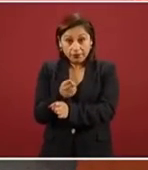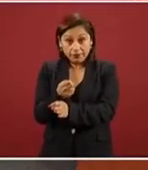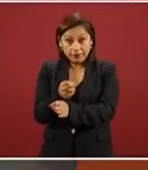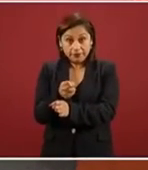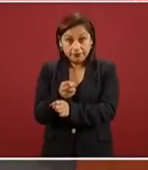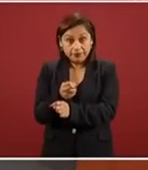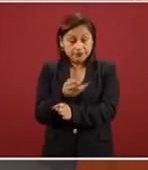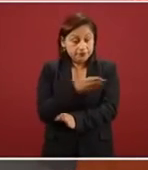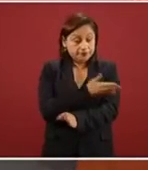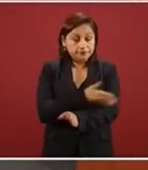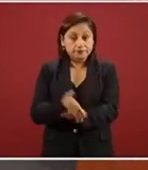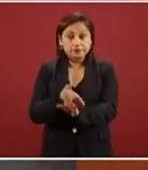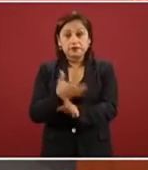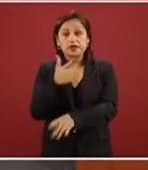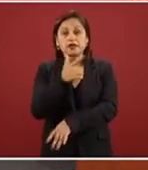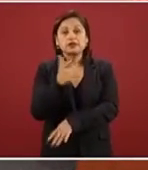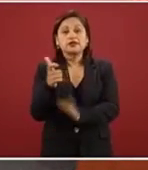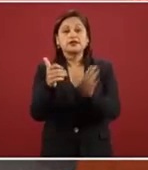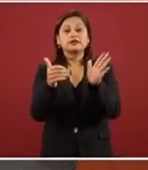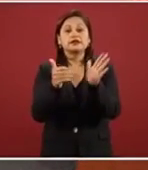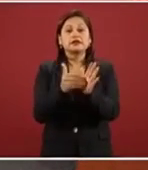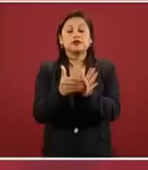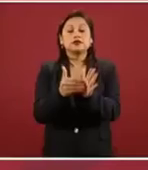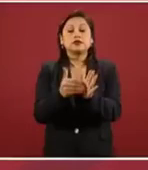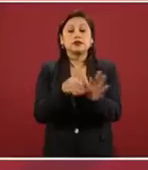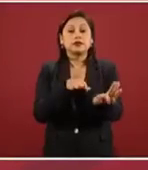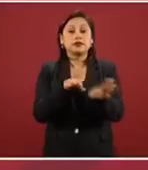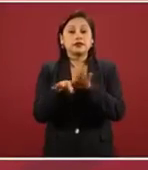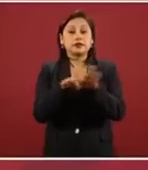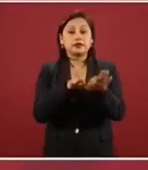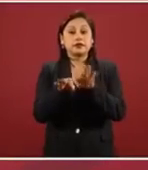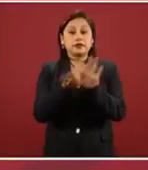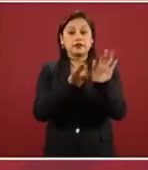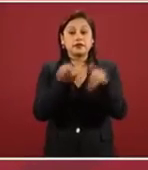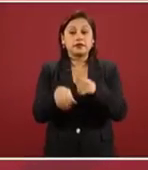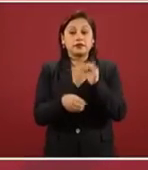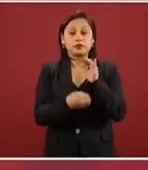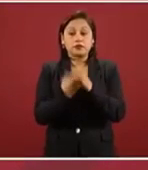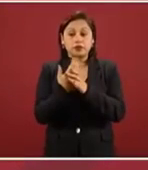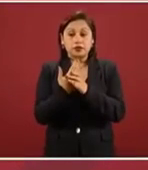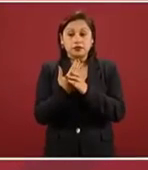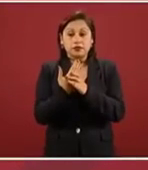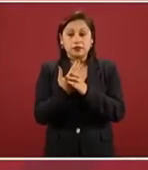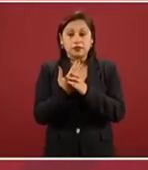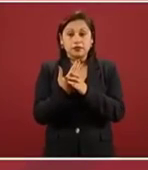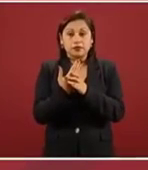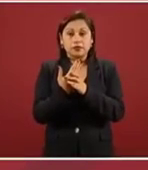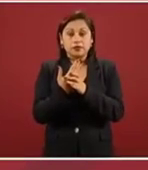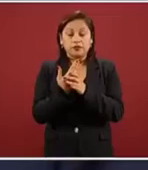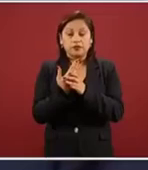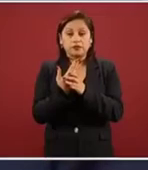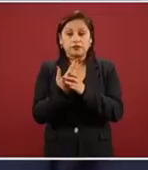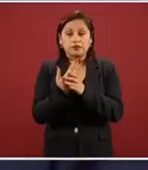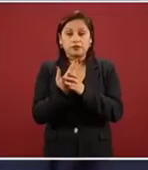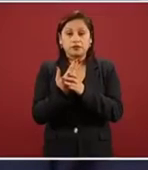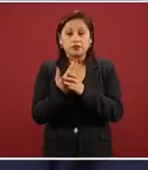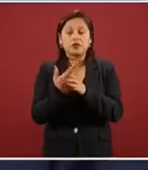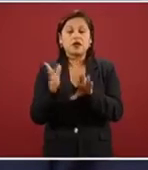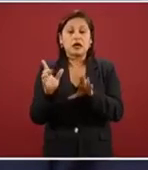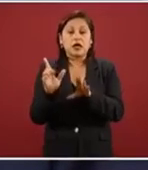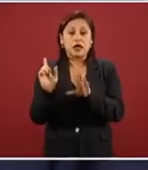más de 700 mil empleos, de acuerdo al Seguro Social, a los inscritos en el Seguro